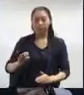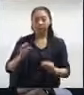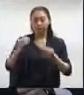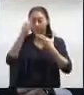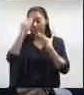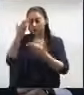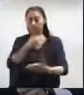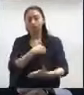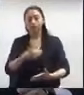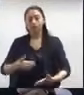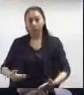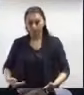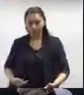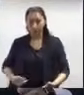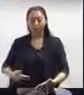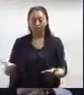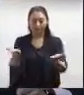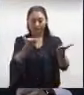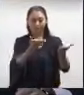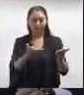presidente y honorable pleno.